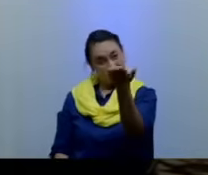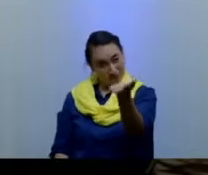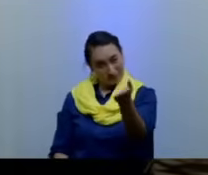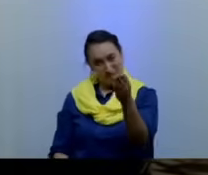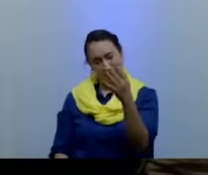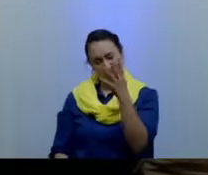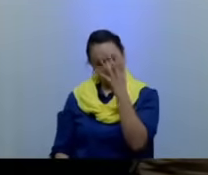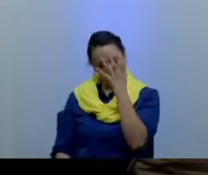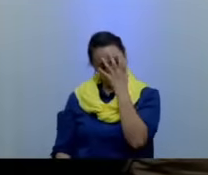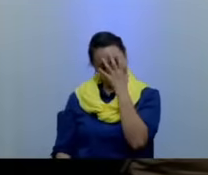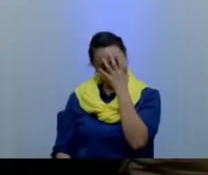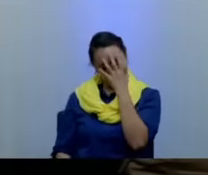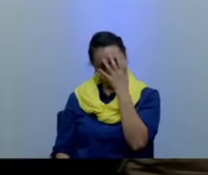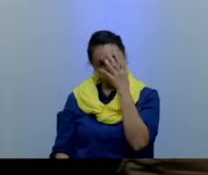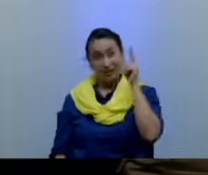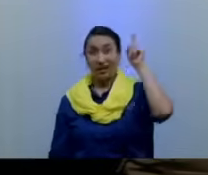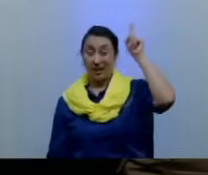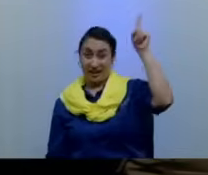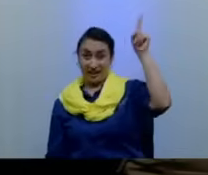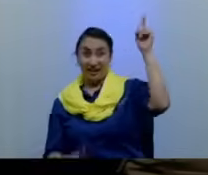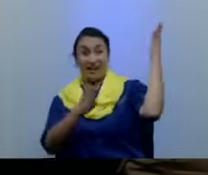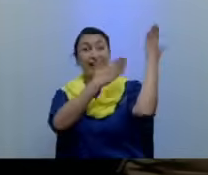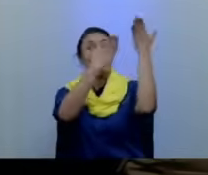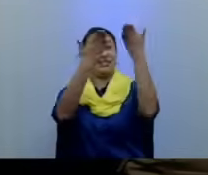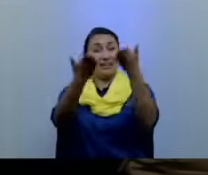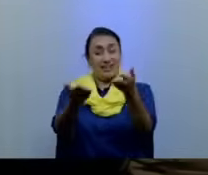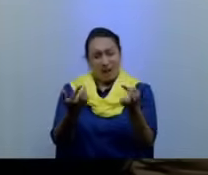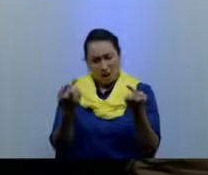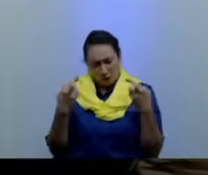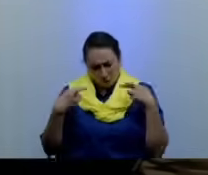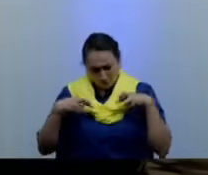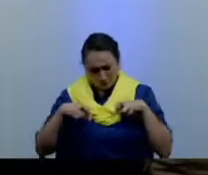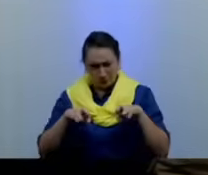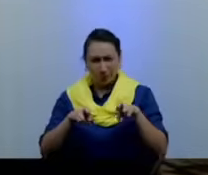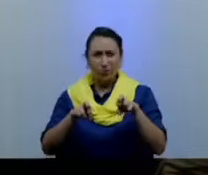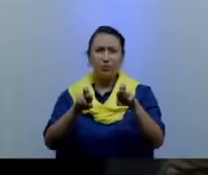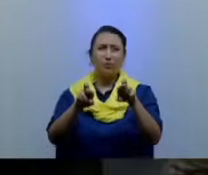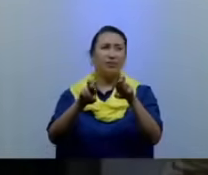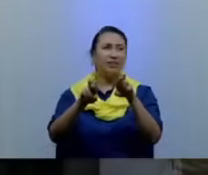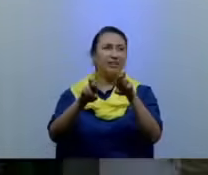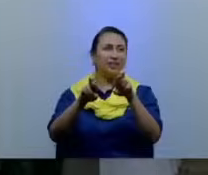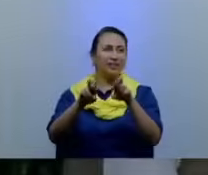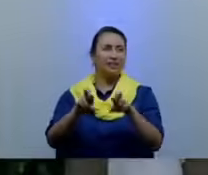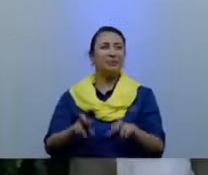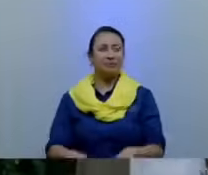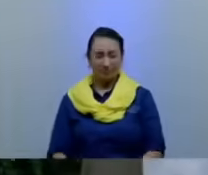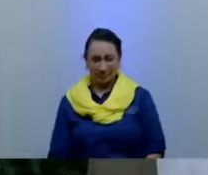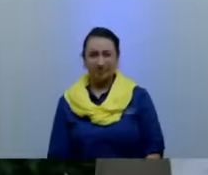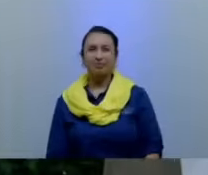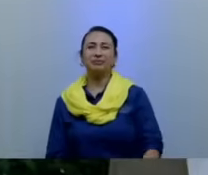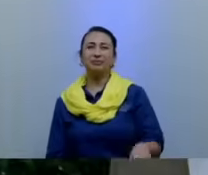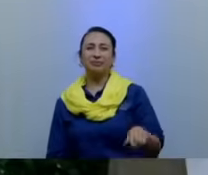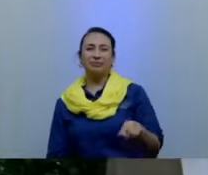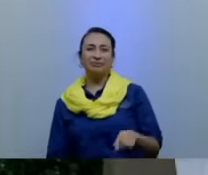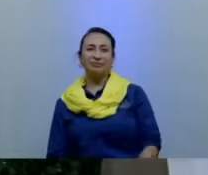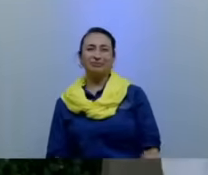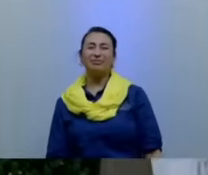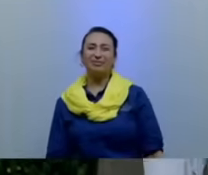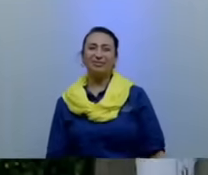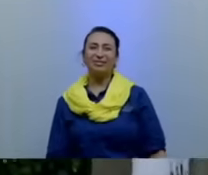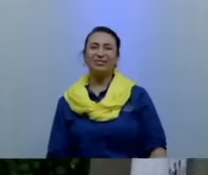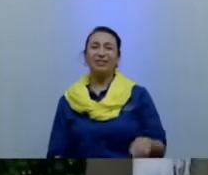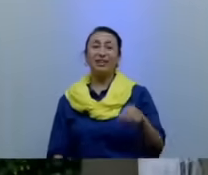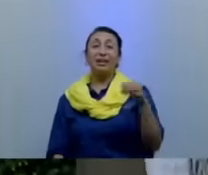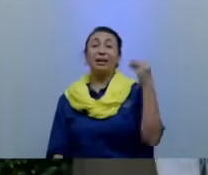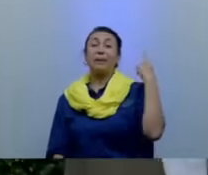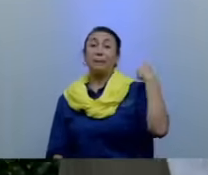siempre da, porque dice la Biblia que Dios no quiere que nadie perezca. Él quiere que todos procedamos